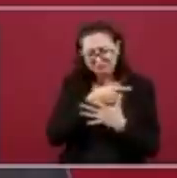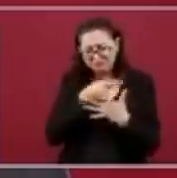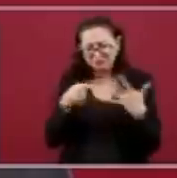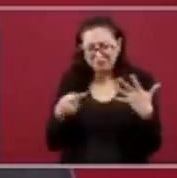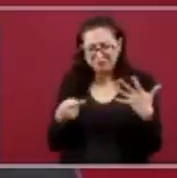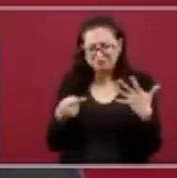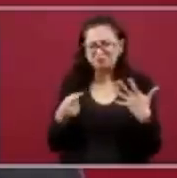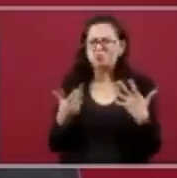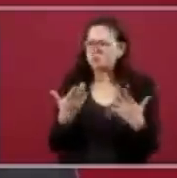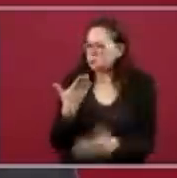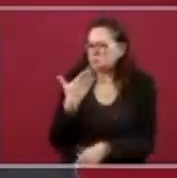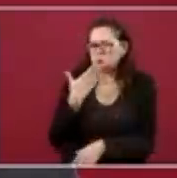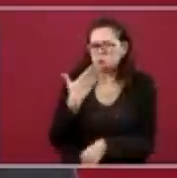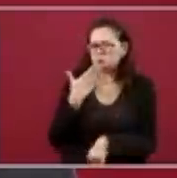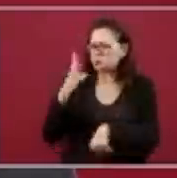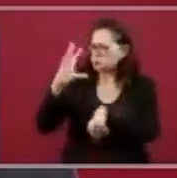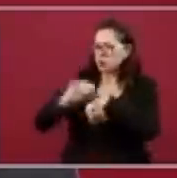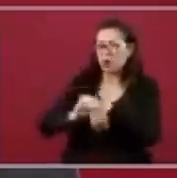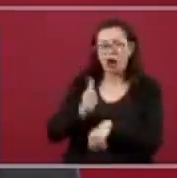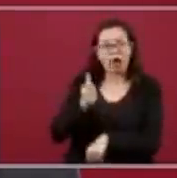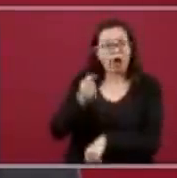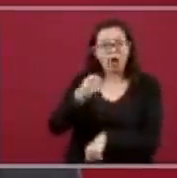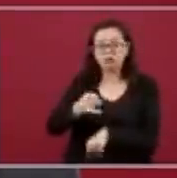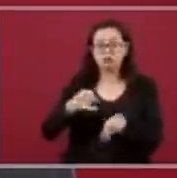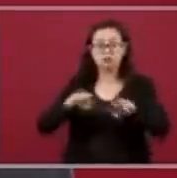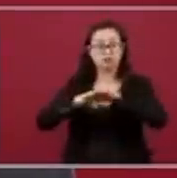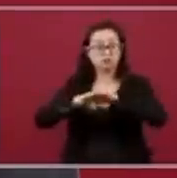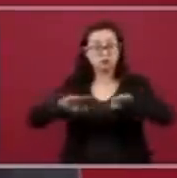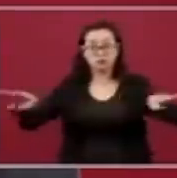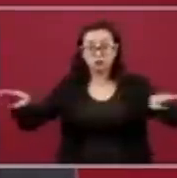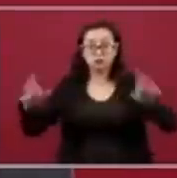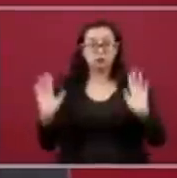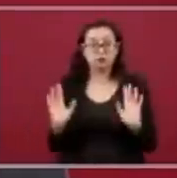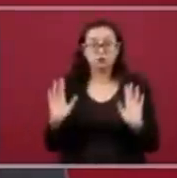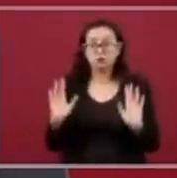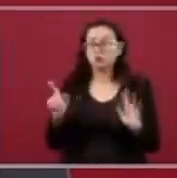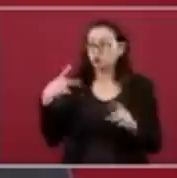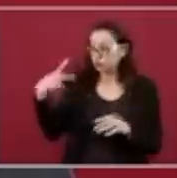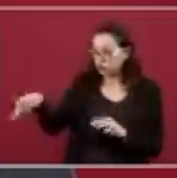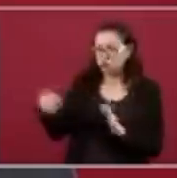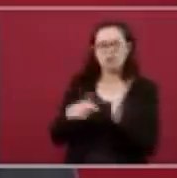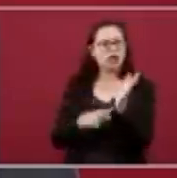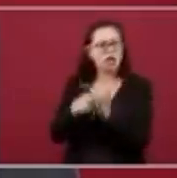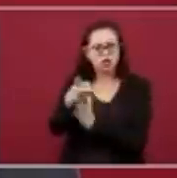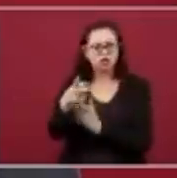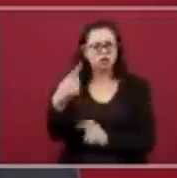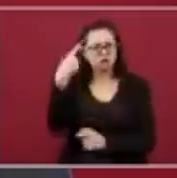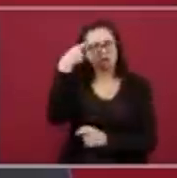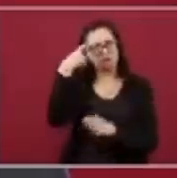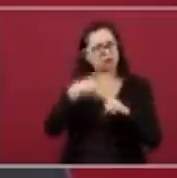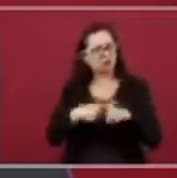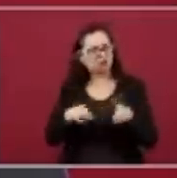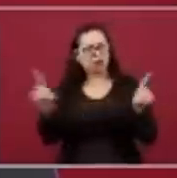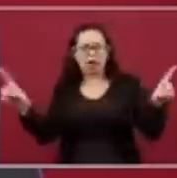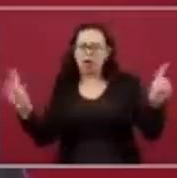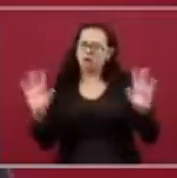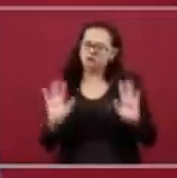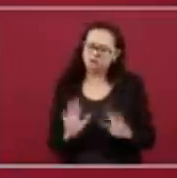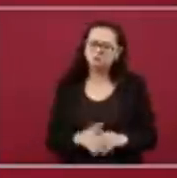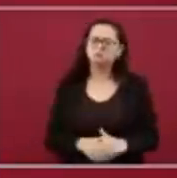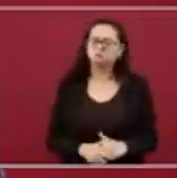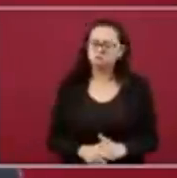es permitido, es parte de la democracia, es el derecho a disentir. Entonces, nada